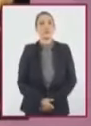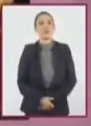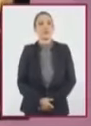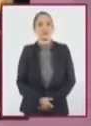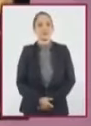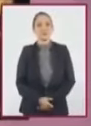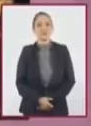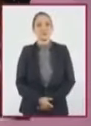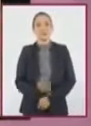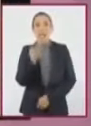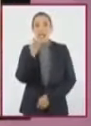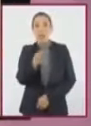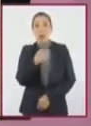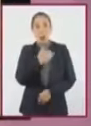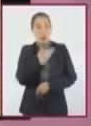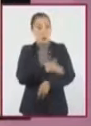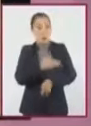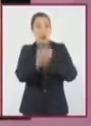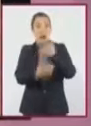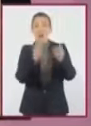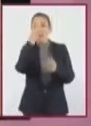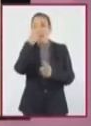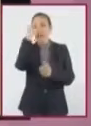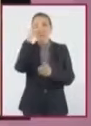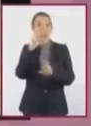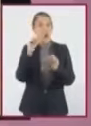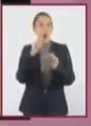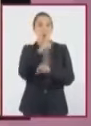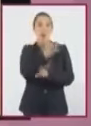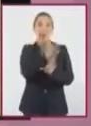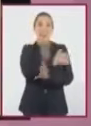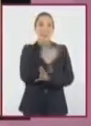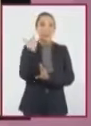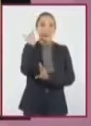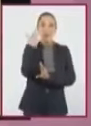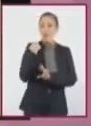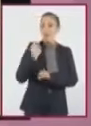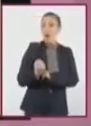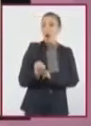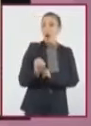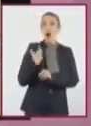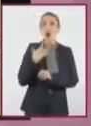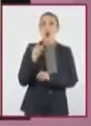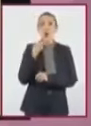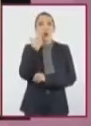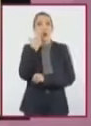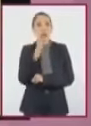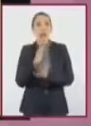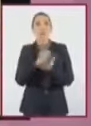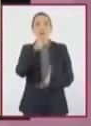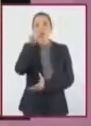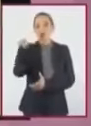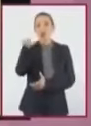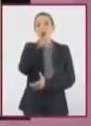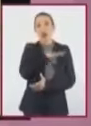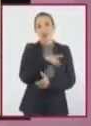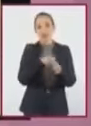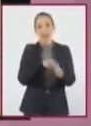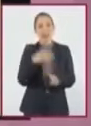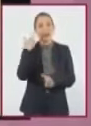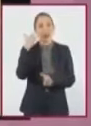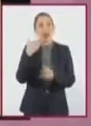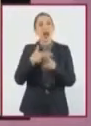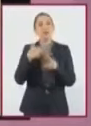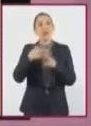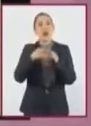ciudadanos. Este no fue un proceso sencillo, pues el régimen monárquico y absolutista perduró en la mayor parte de Europa hasta